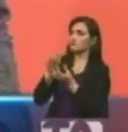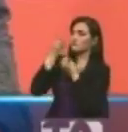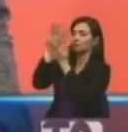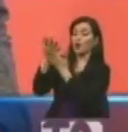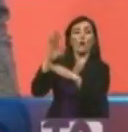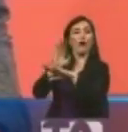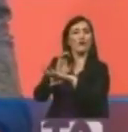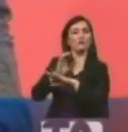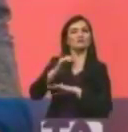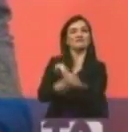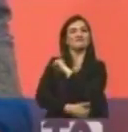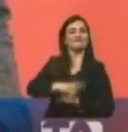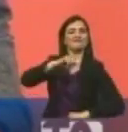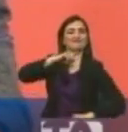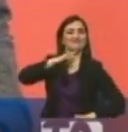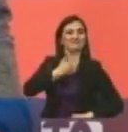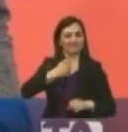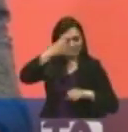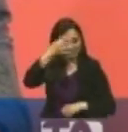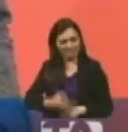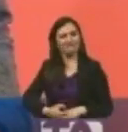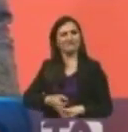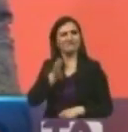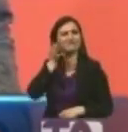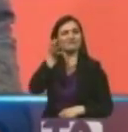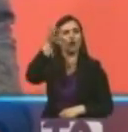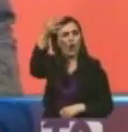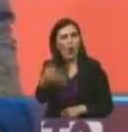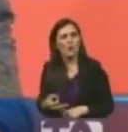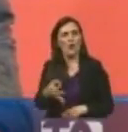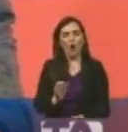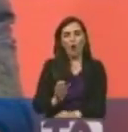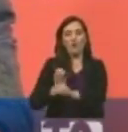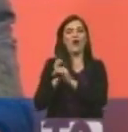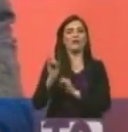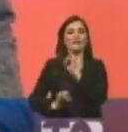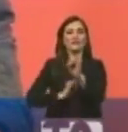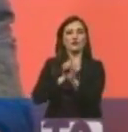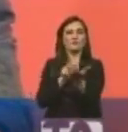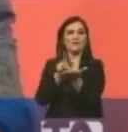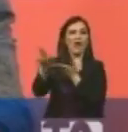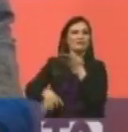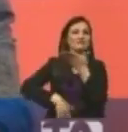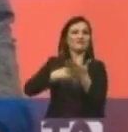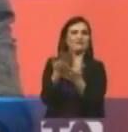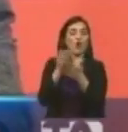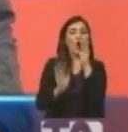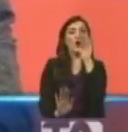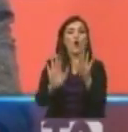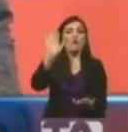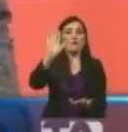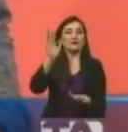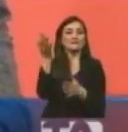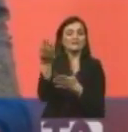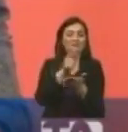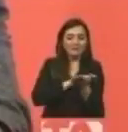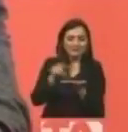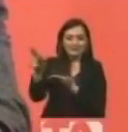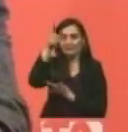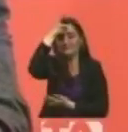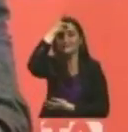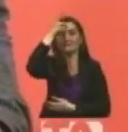un país serio que cumple y cumplirá con sus obligaciones internacionales, incluidos los compromisos financieros.